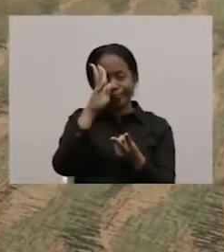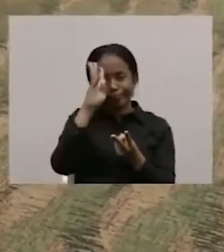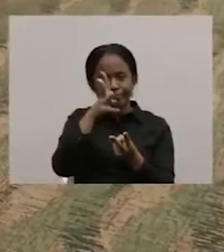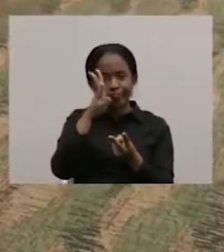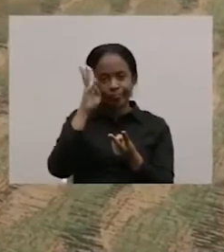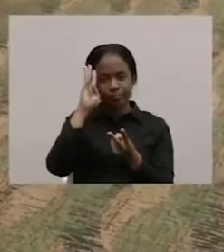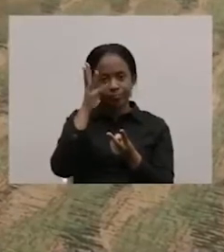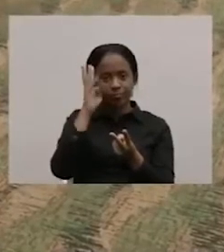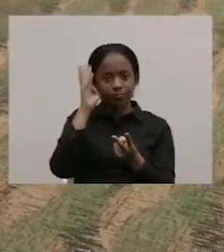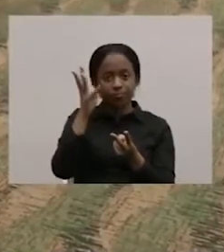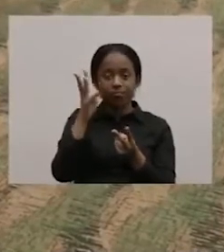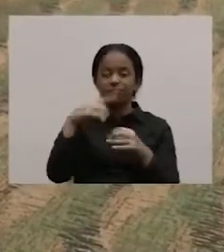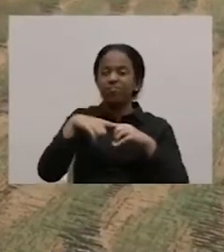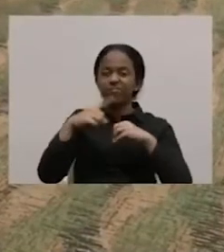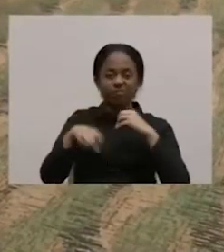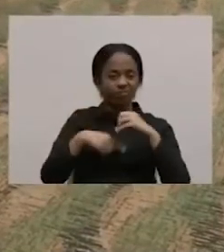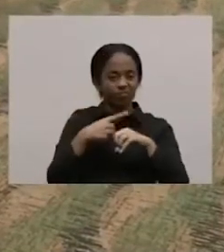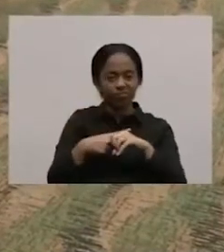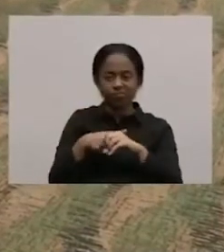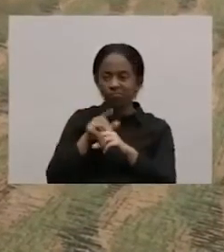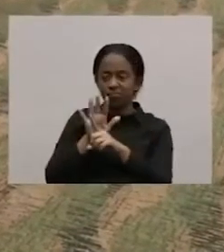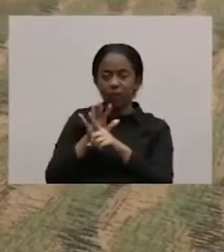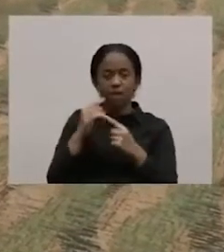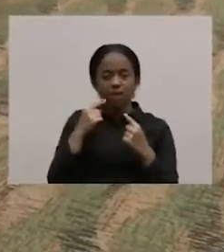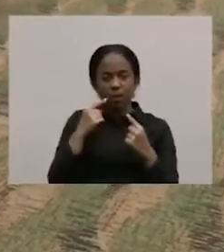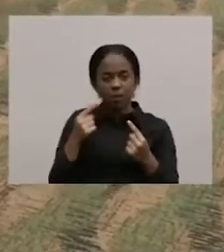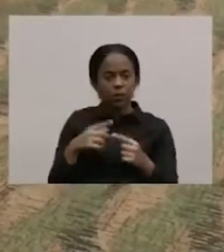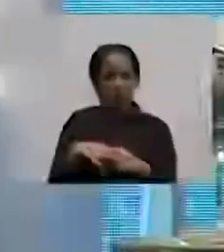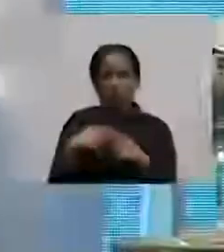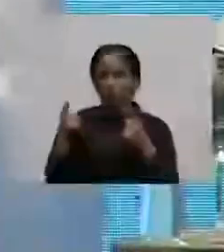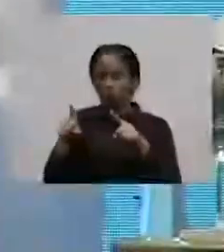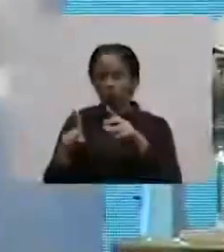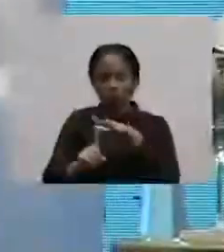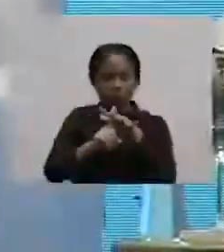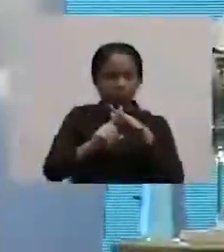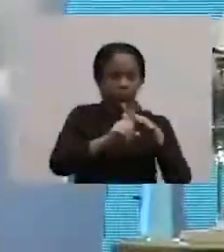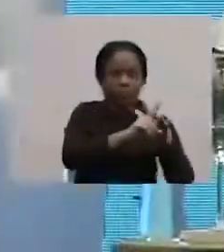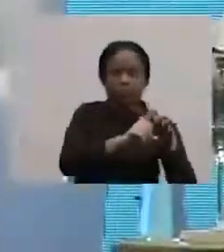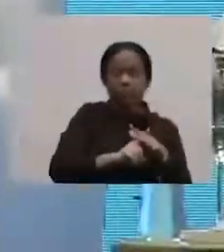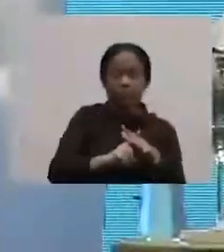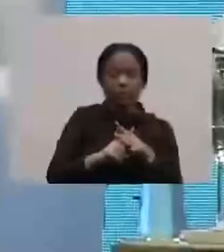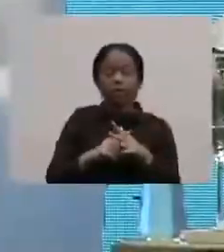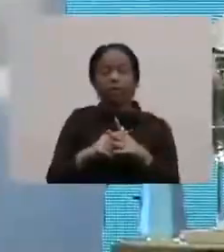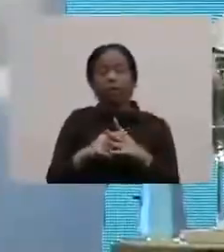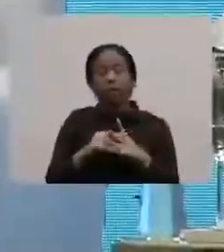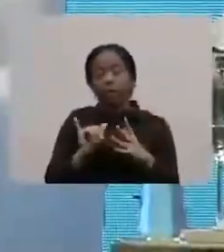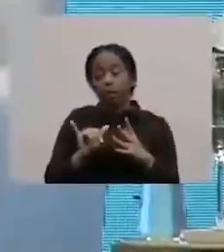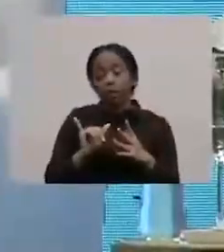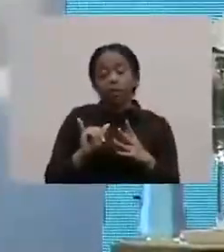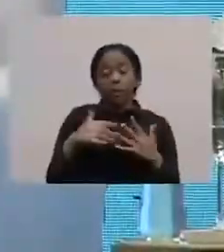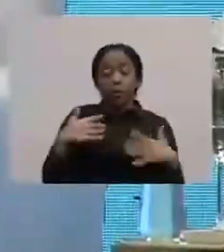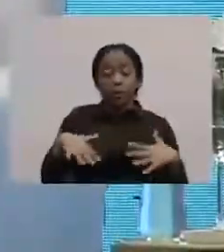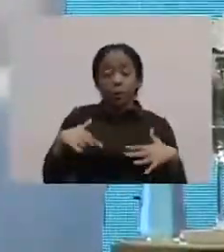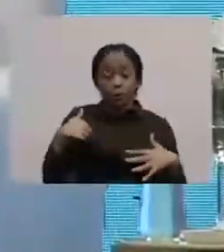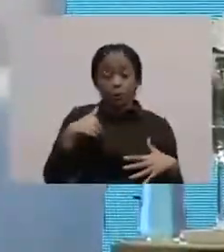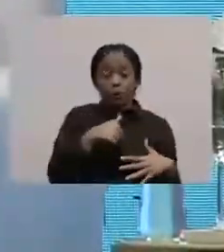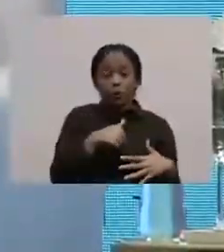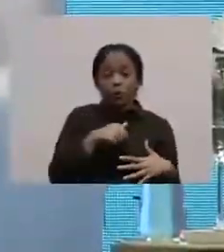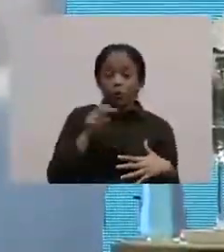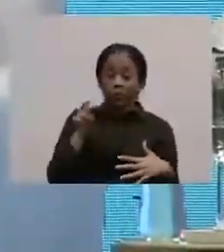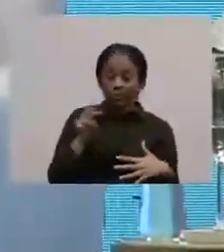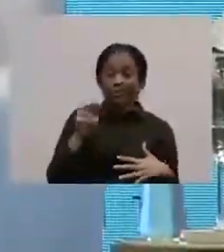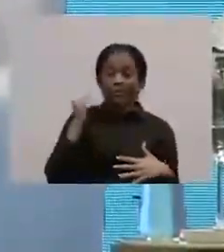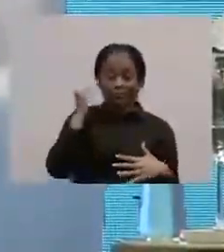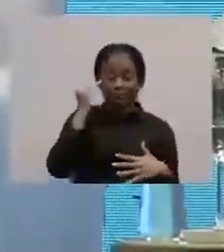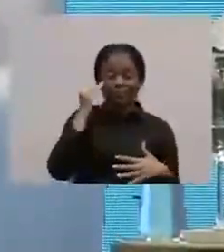proceso mundial, sobre figura, sobre acontecimiento y sobre hechos. Por tanto, ese es un asunto que tenemos que saber que existe y que